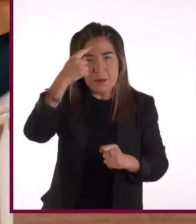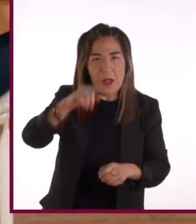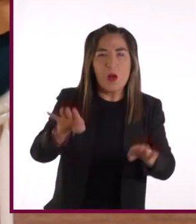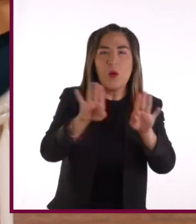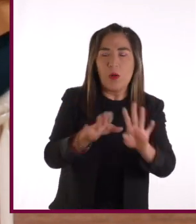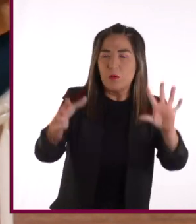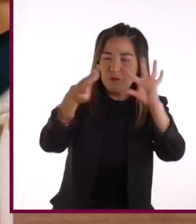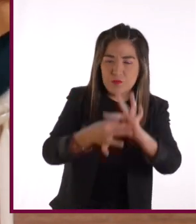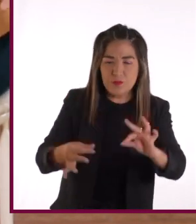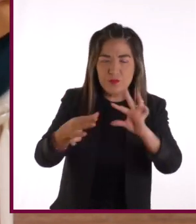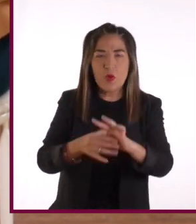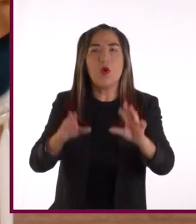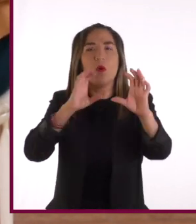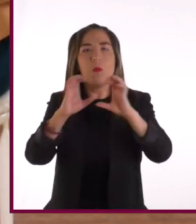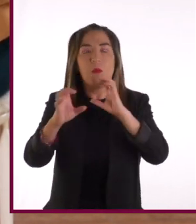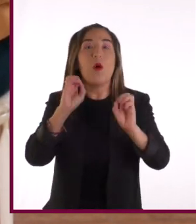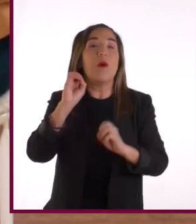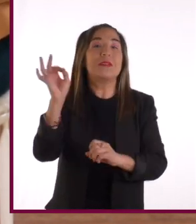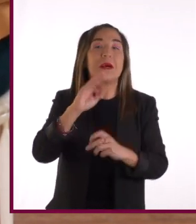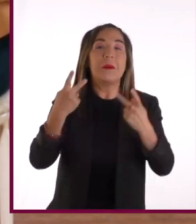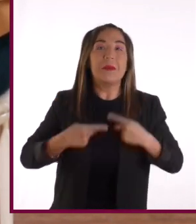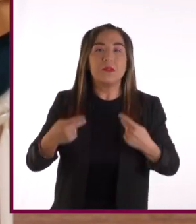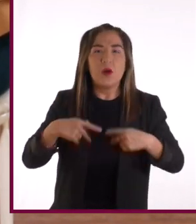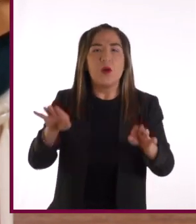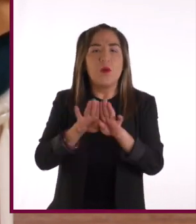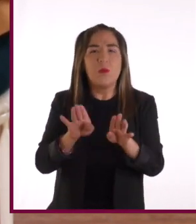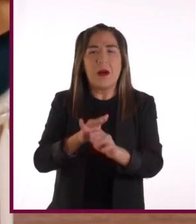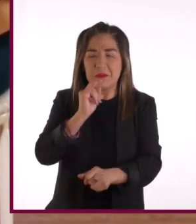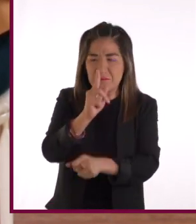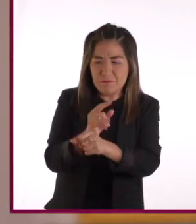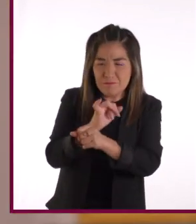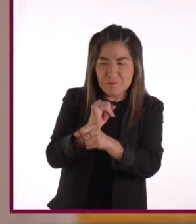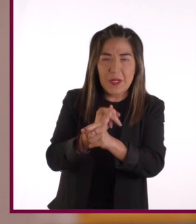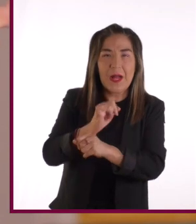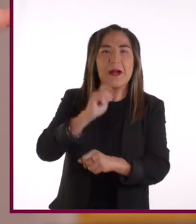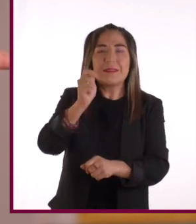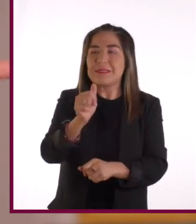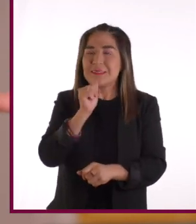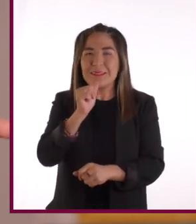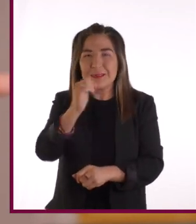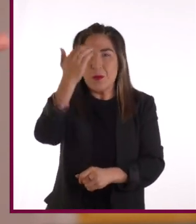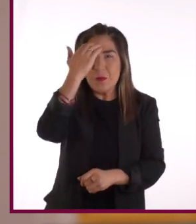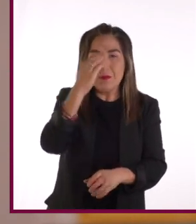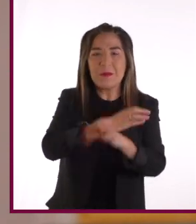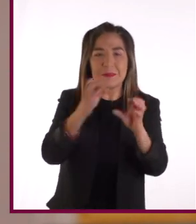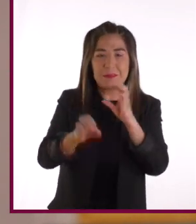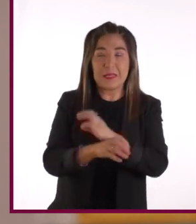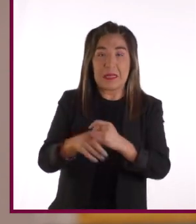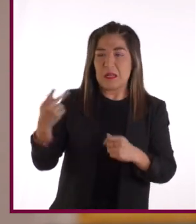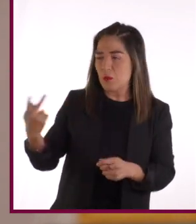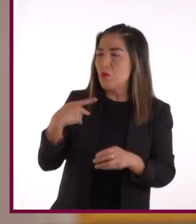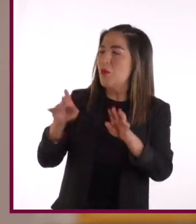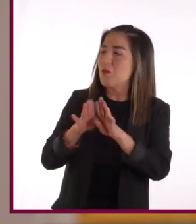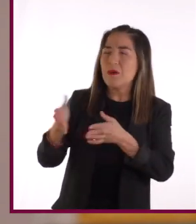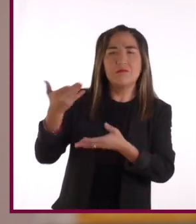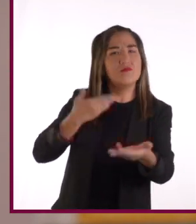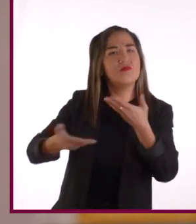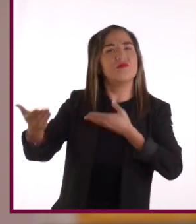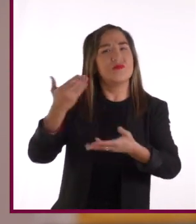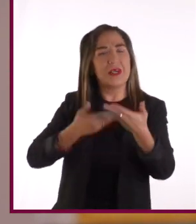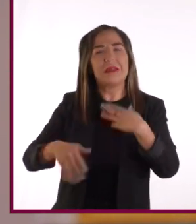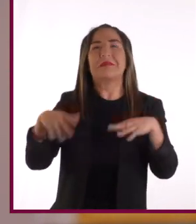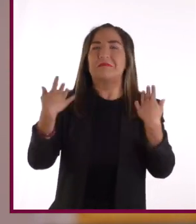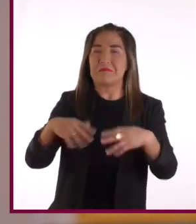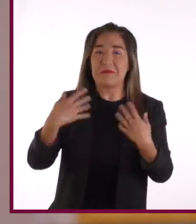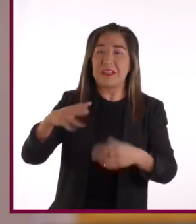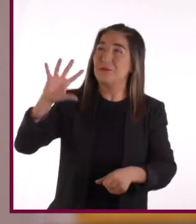comunicarnos o son exploradores que descubren lo desconocido? Esto que Ernesto y yo ahora estamos mencionando, en realidad es un debate